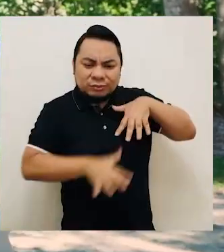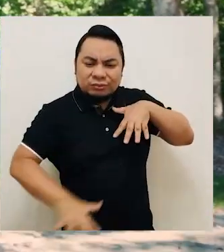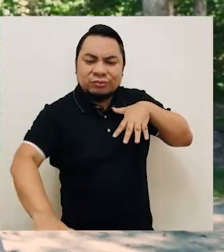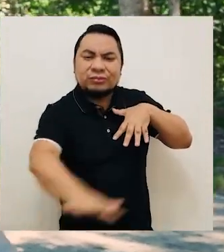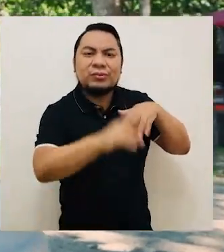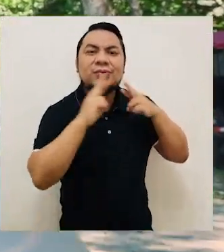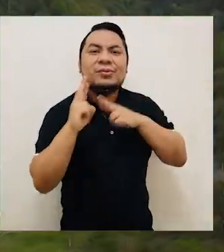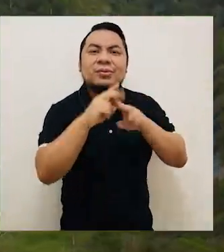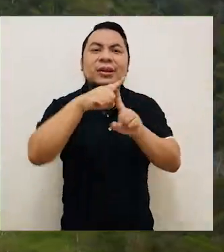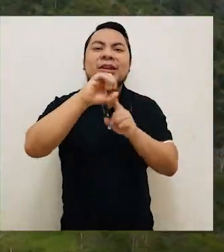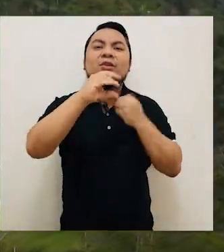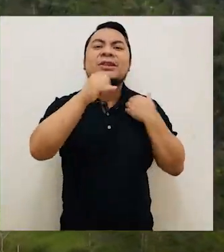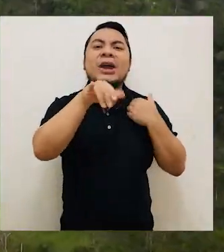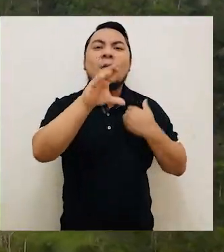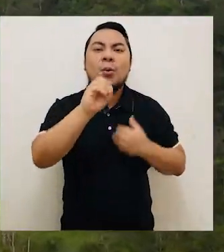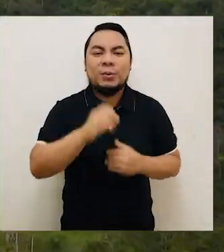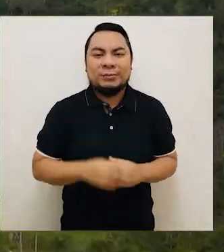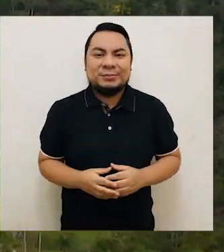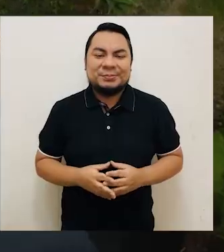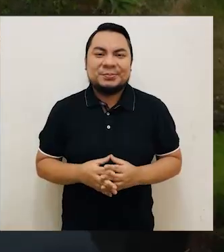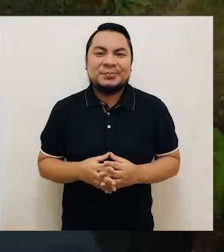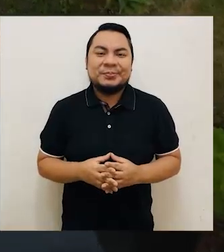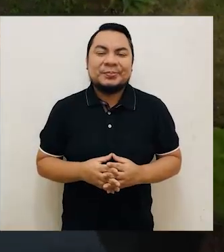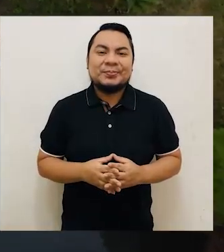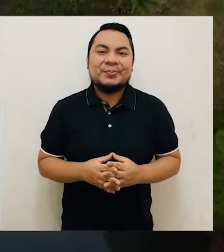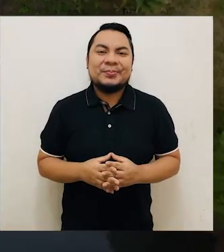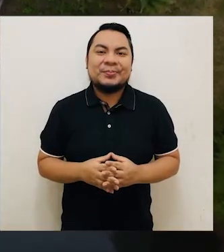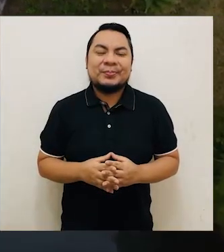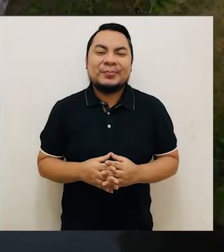naciente del río Tioyacu.